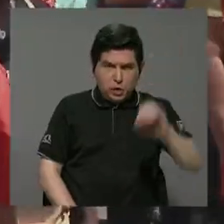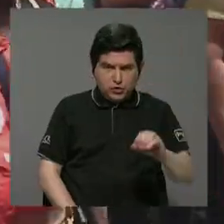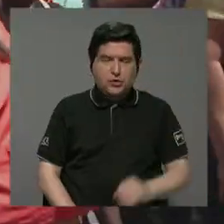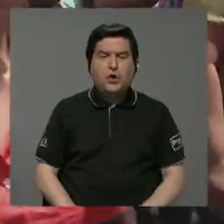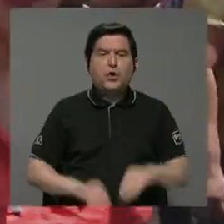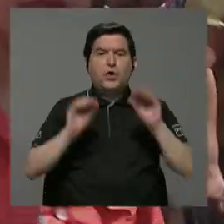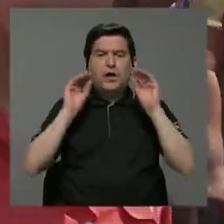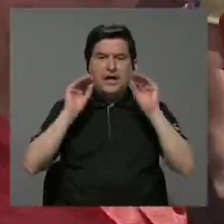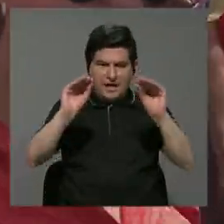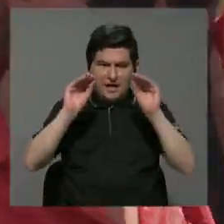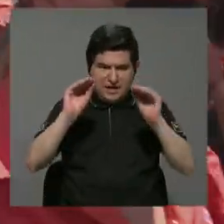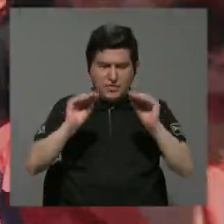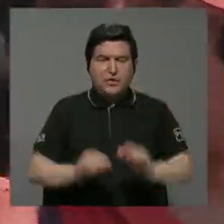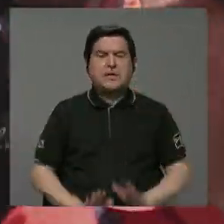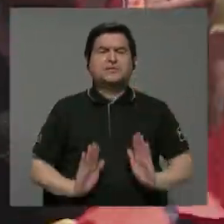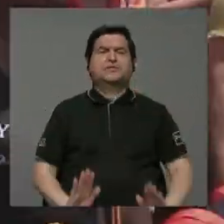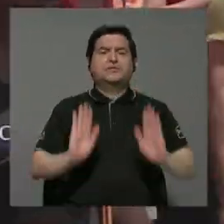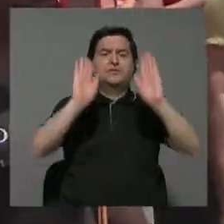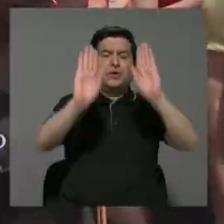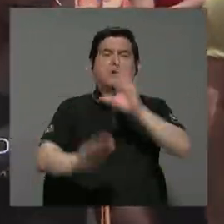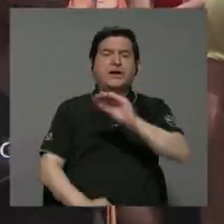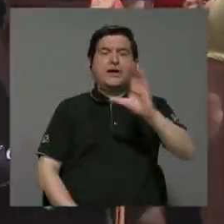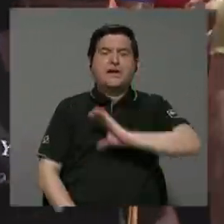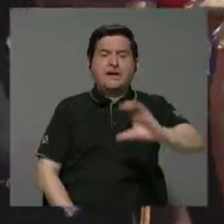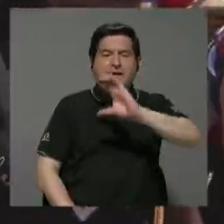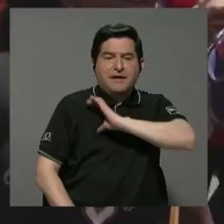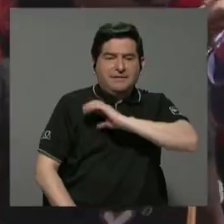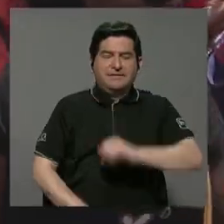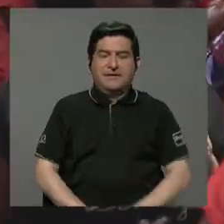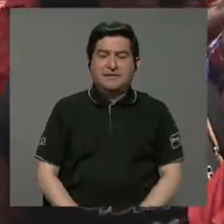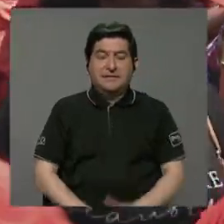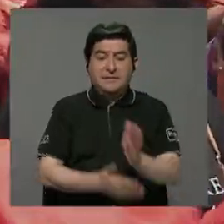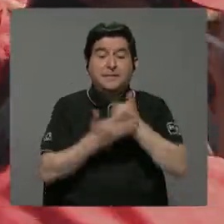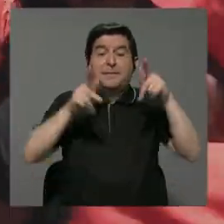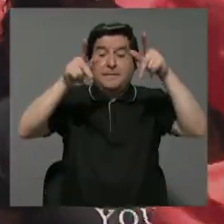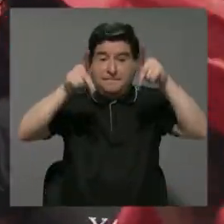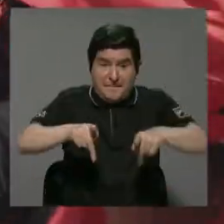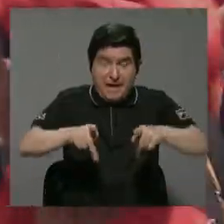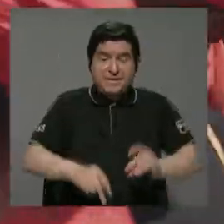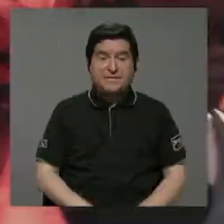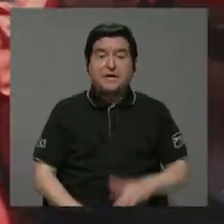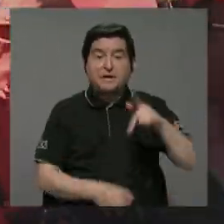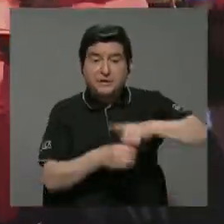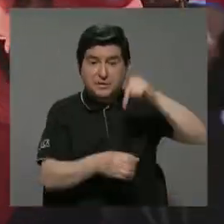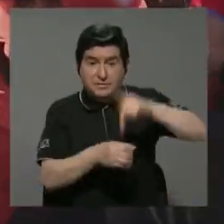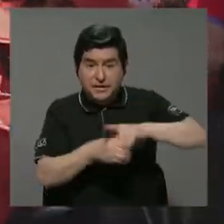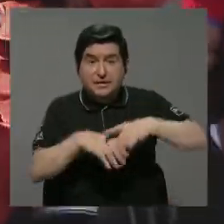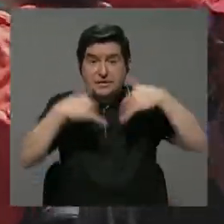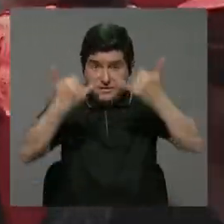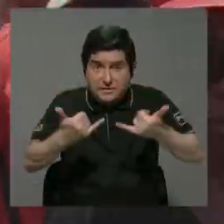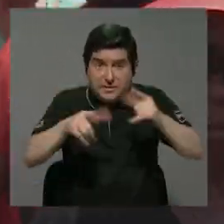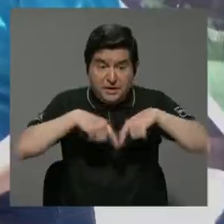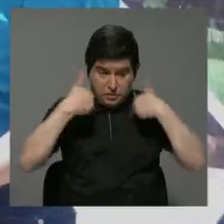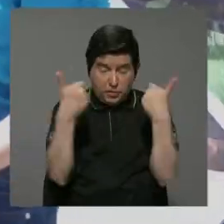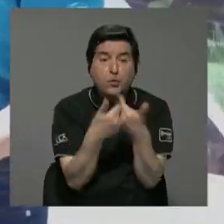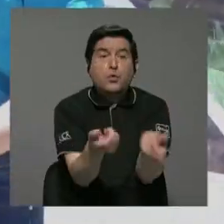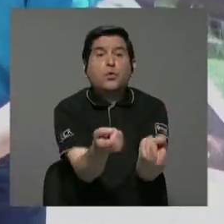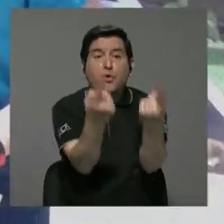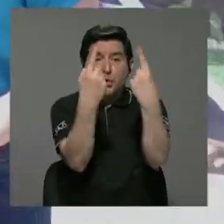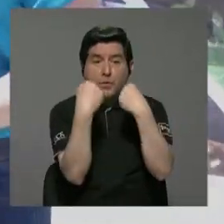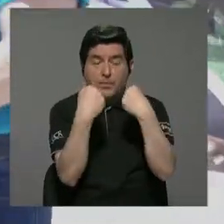una educación de excelencia y calidad. Parte de las personas que está participando acá, ¿verdad?, de los grupos que han